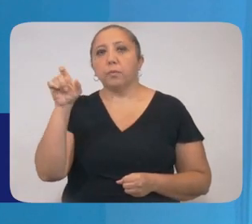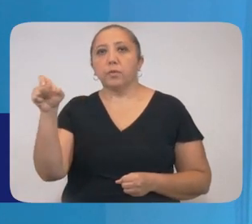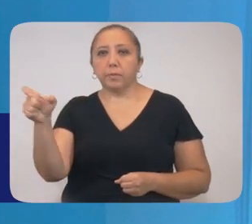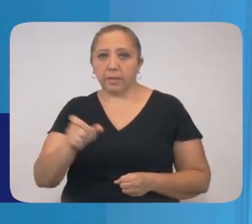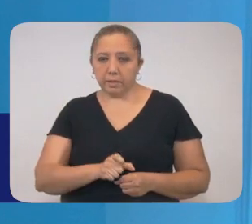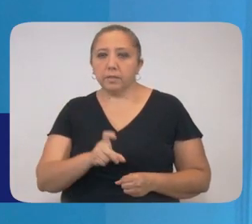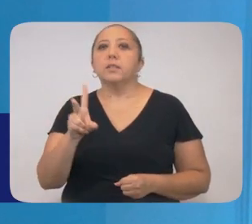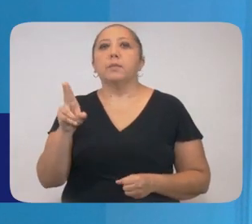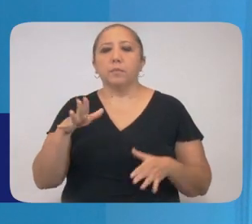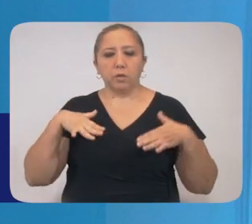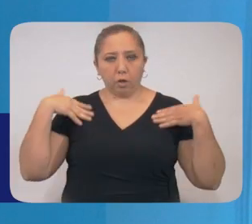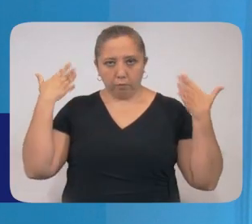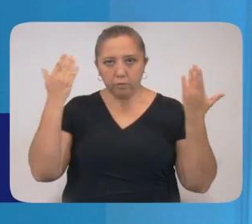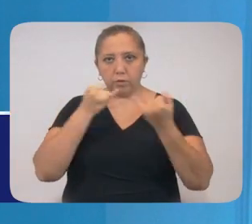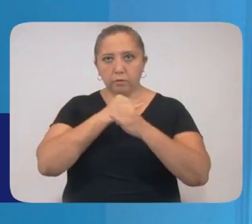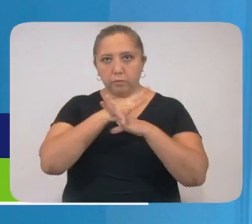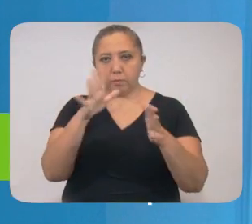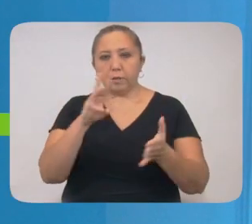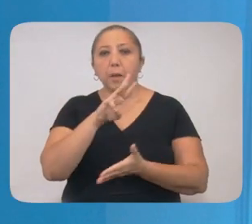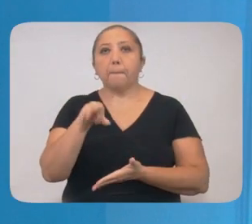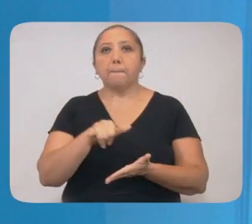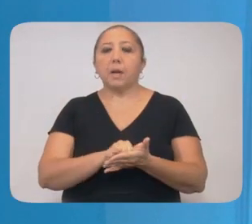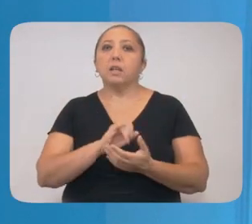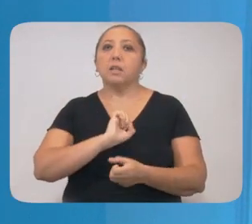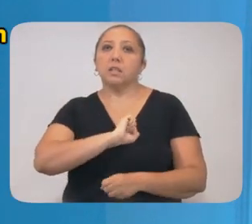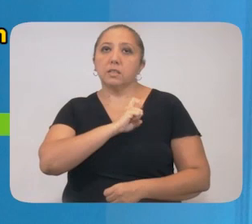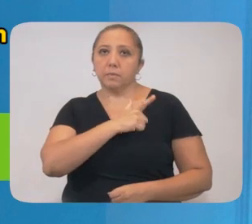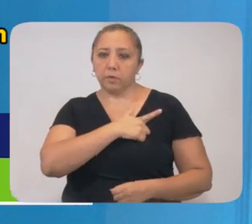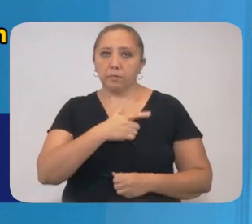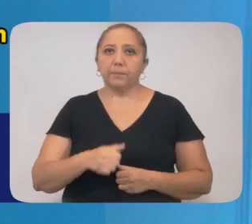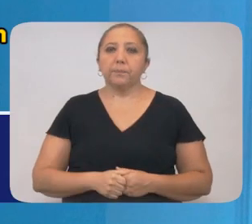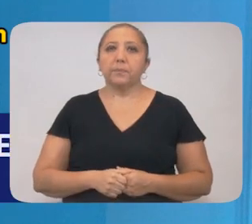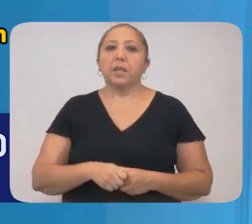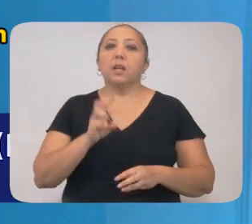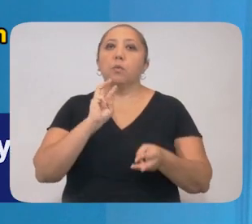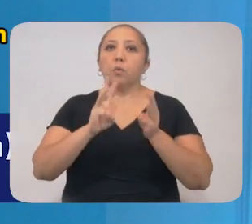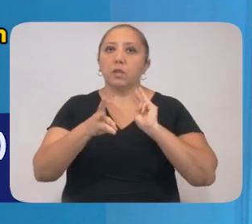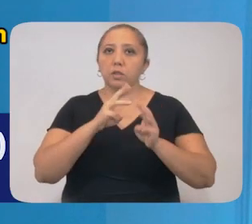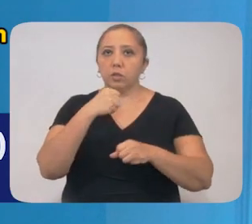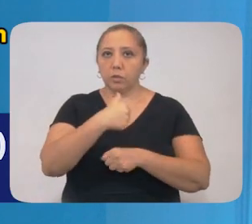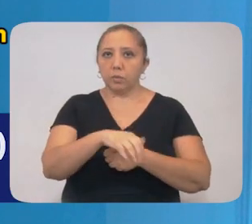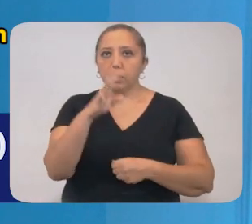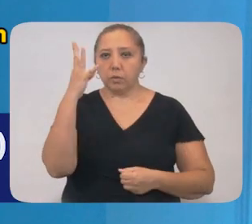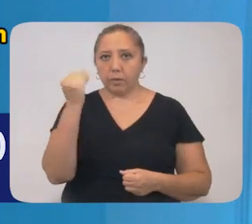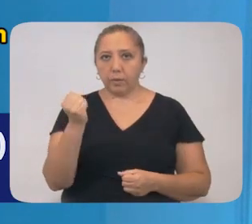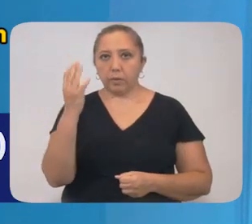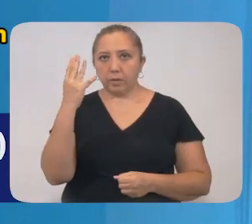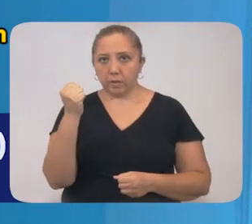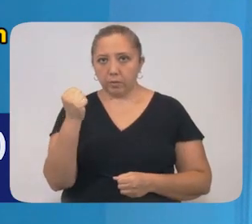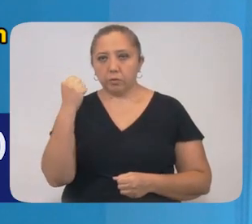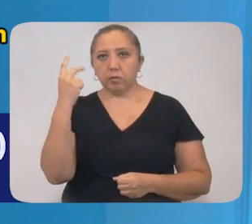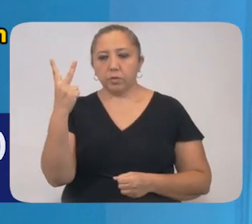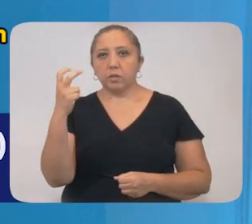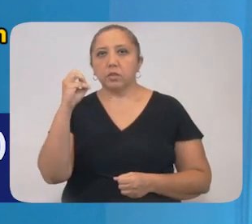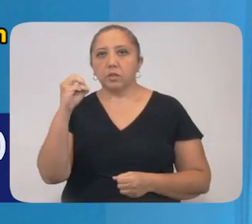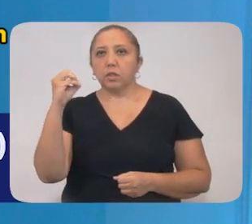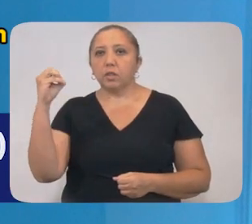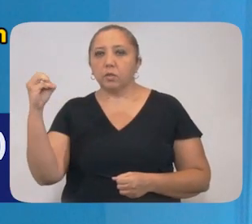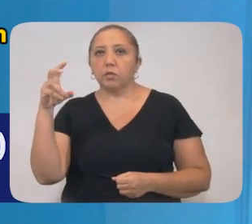coronavirus.yucatan.gob.mx también ofrece información en maya y en español. El chat de WhatsApp en el número